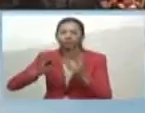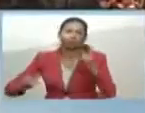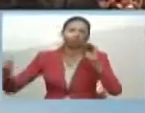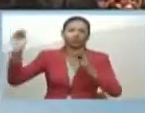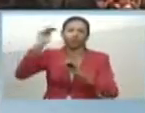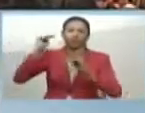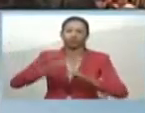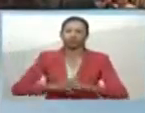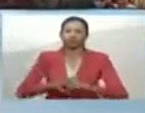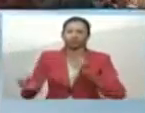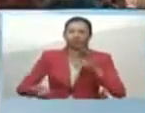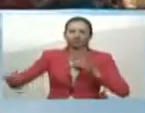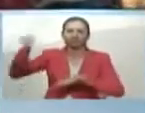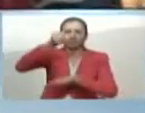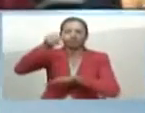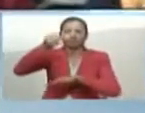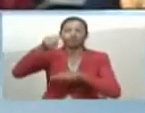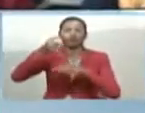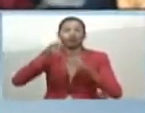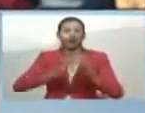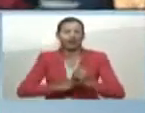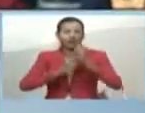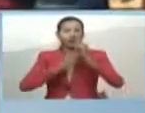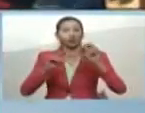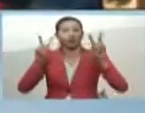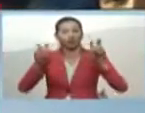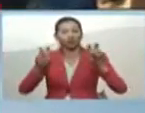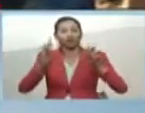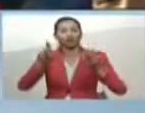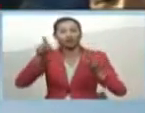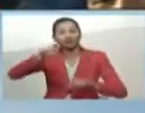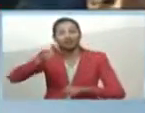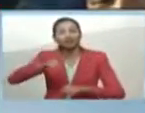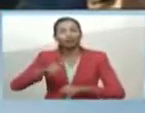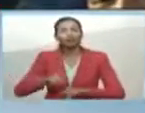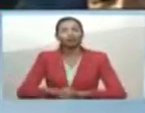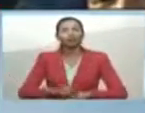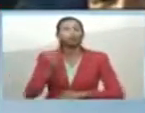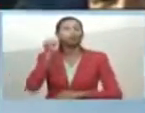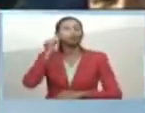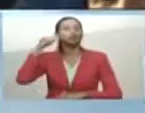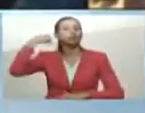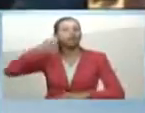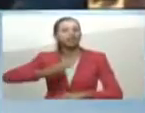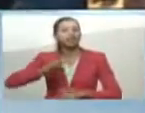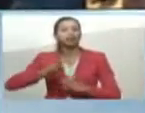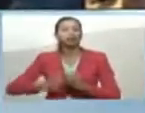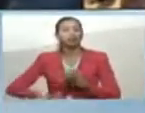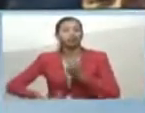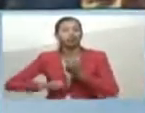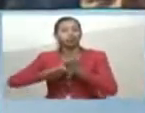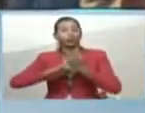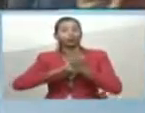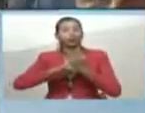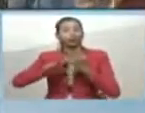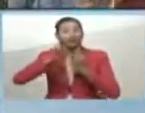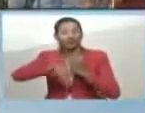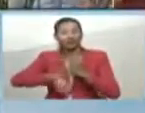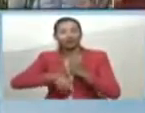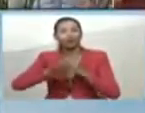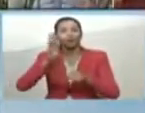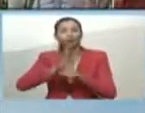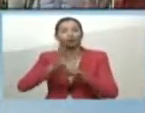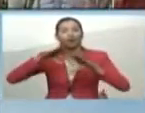Necesitamos fortalecer el poder popular y el ecofeminismo como medio para proteger a la tierra,